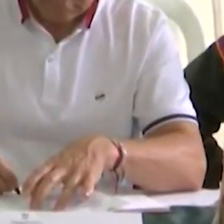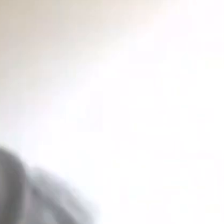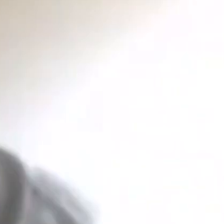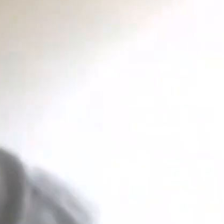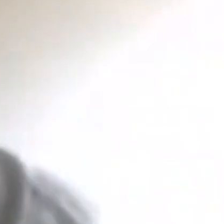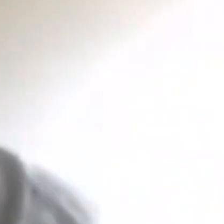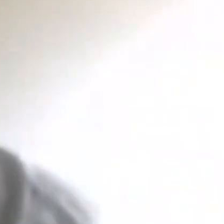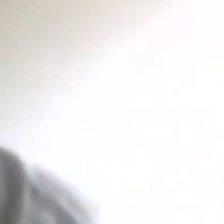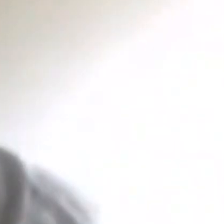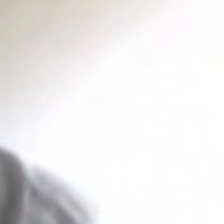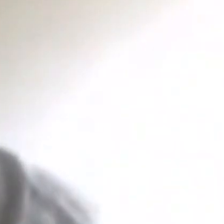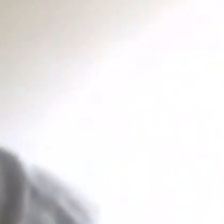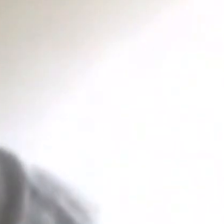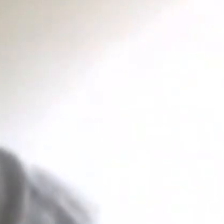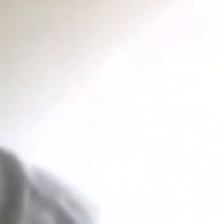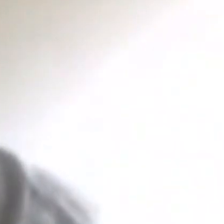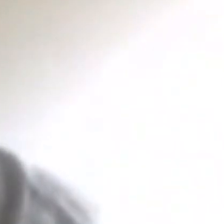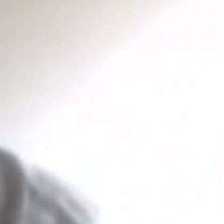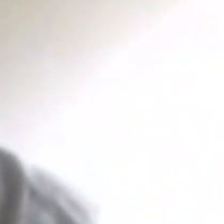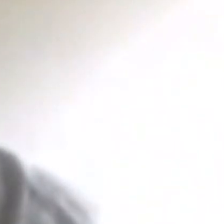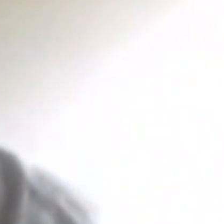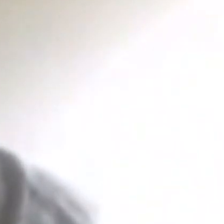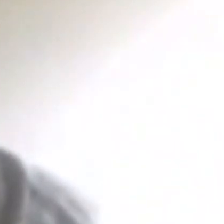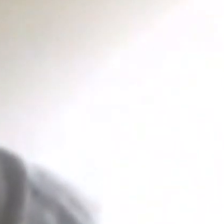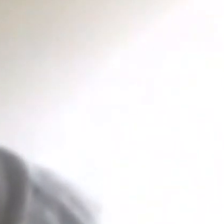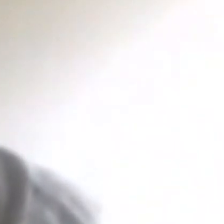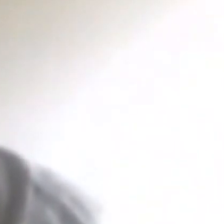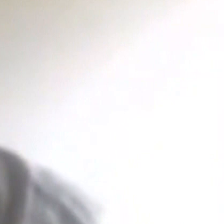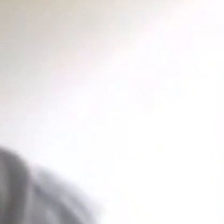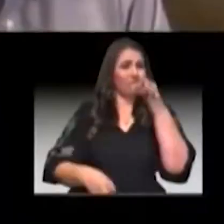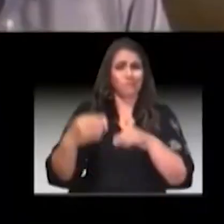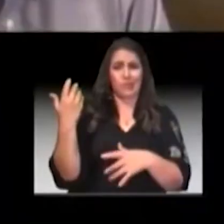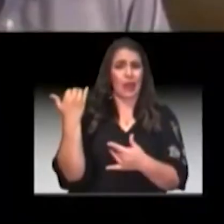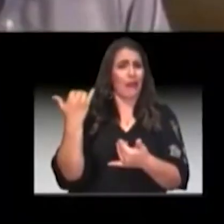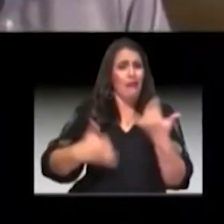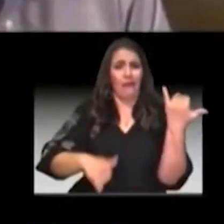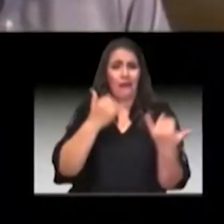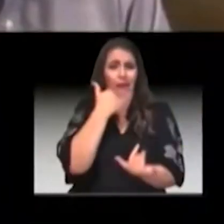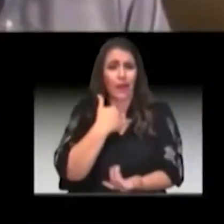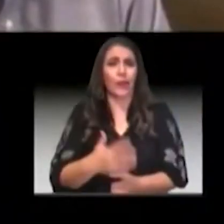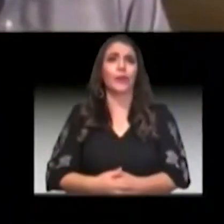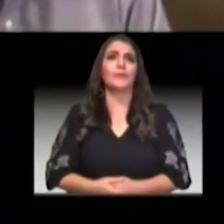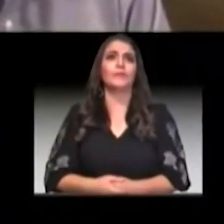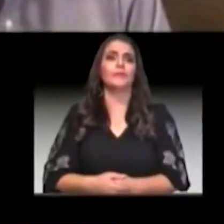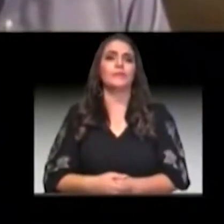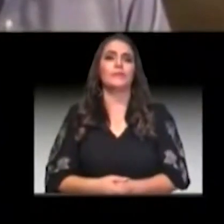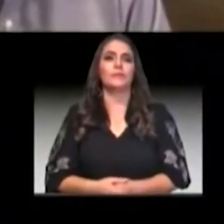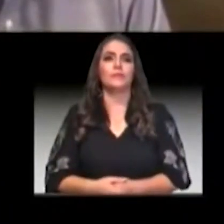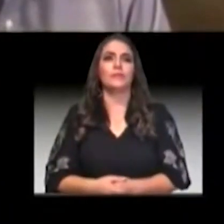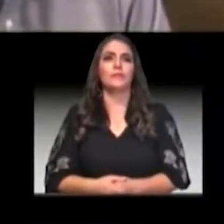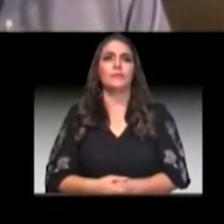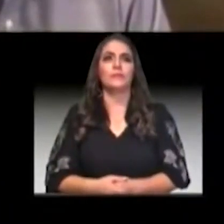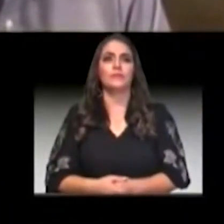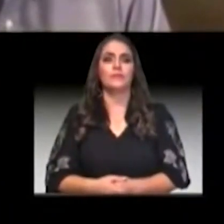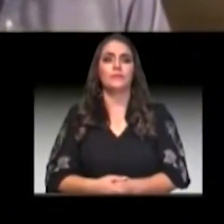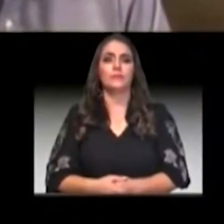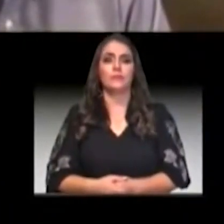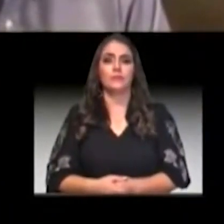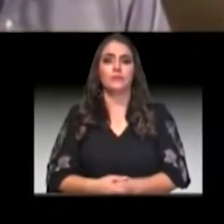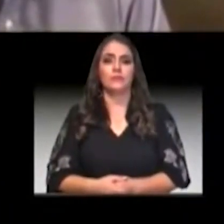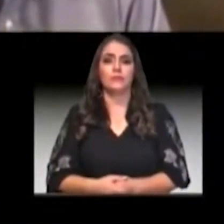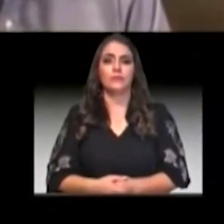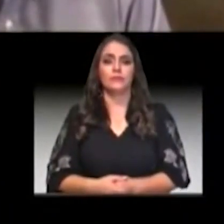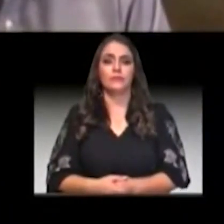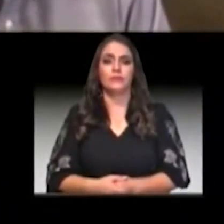espacio Los Danieles y se refirió al hecho al que hacía alusión la fiscalía. Pero como se dice coloquialmente, se lo digo al